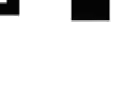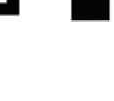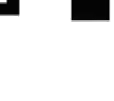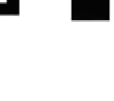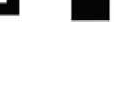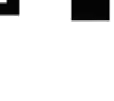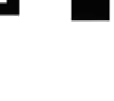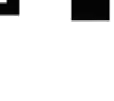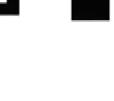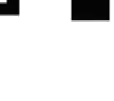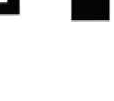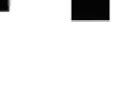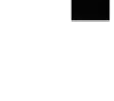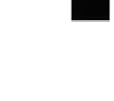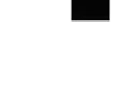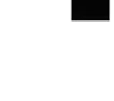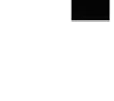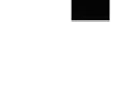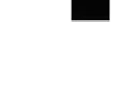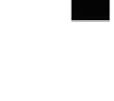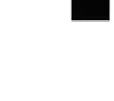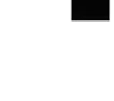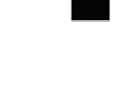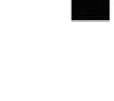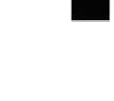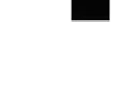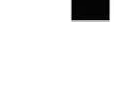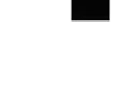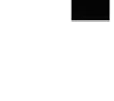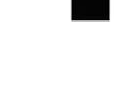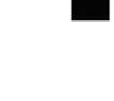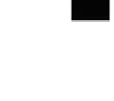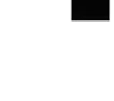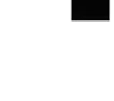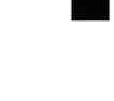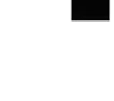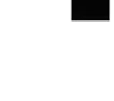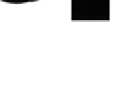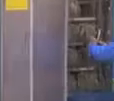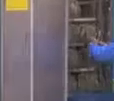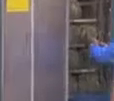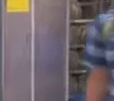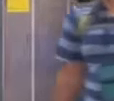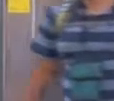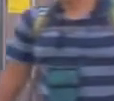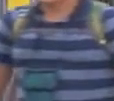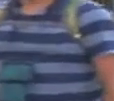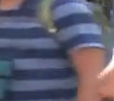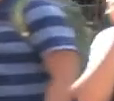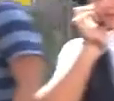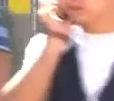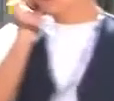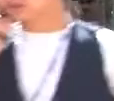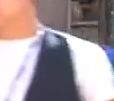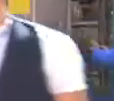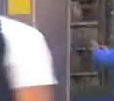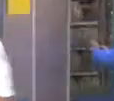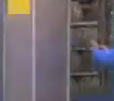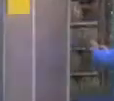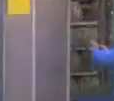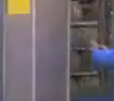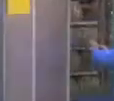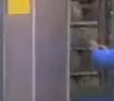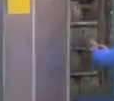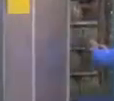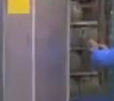¿Qué implicaciones tendría el cobrar por descarga de datos el servicio de Internet móvil? ¿Está la SUTEL beneficiando grupos específicos con la propuesta? Esta